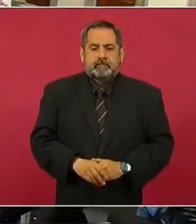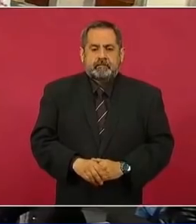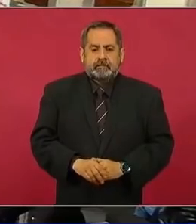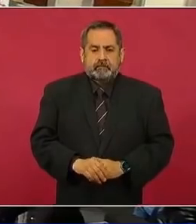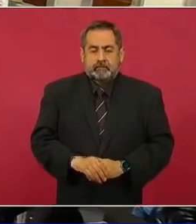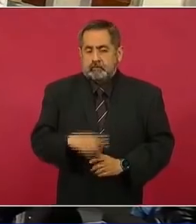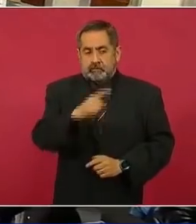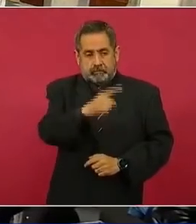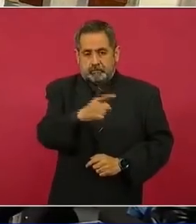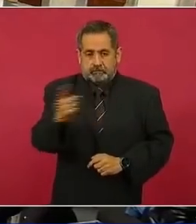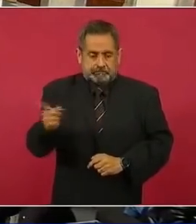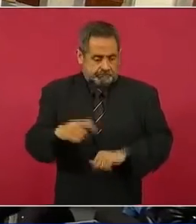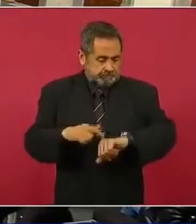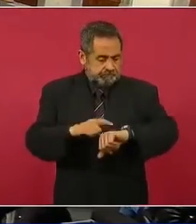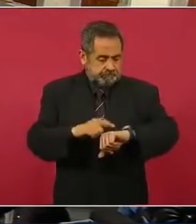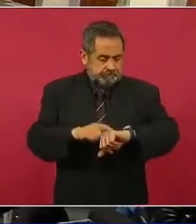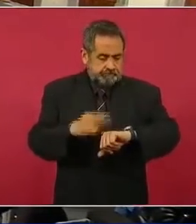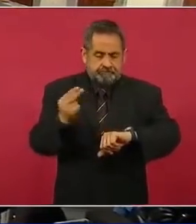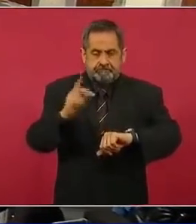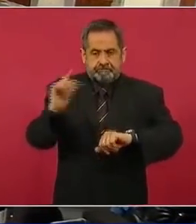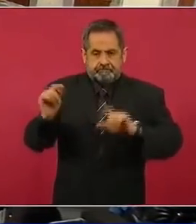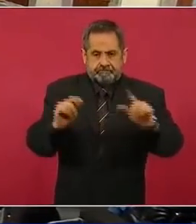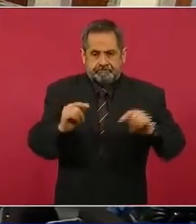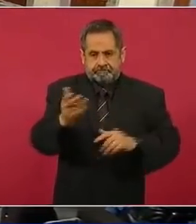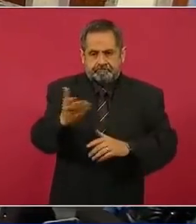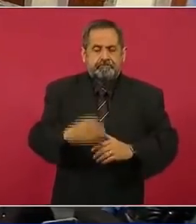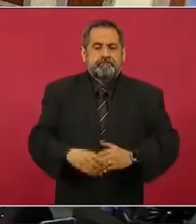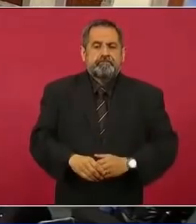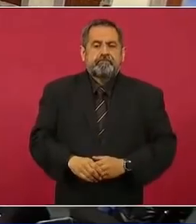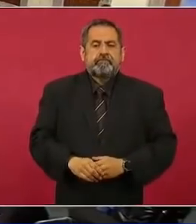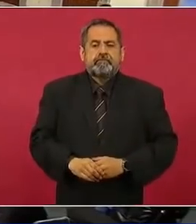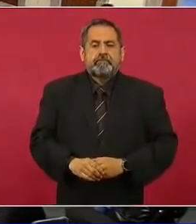Una aquí y una allá porque ya tenemos que irnos.